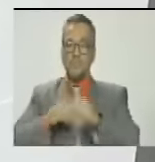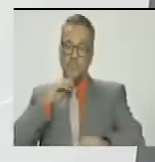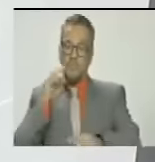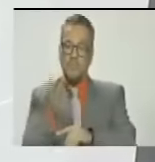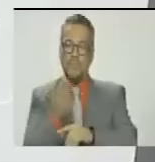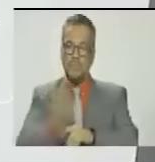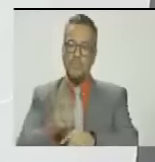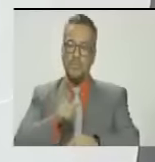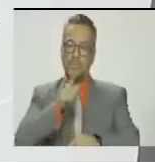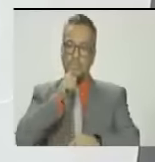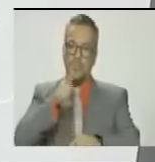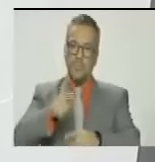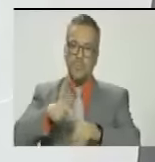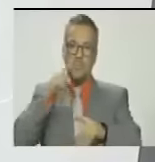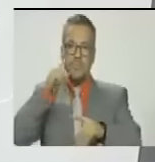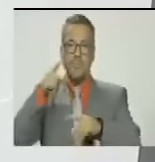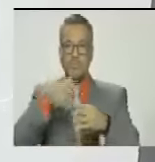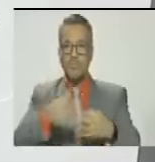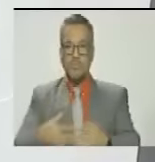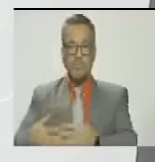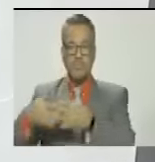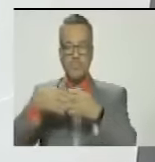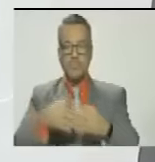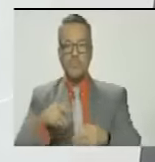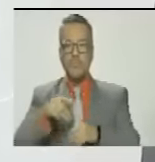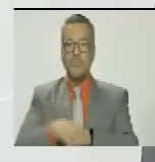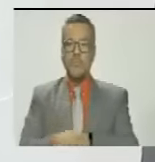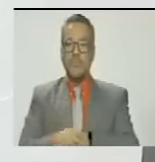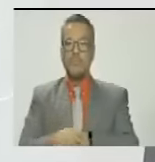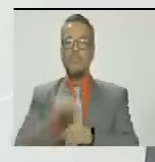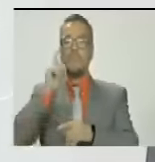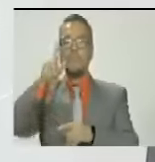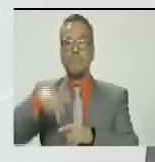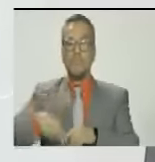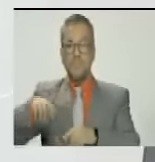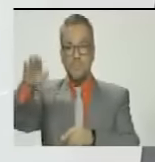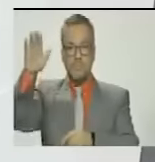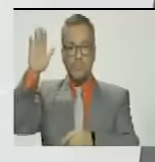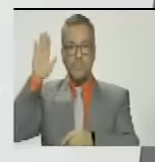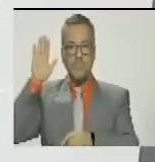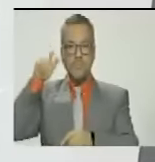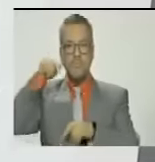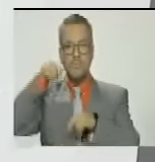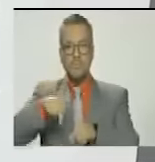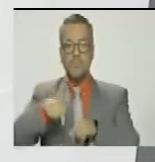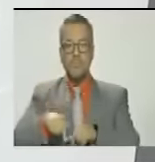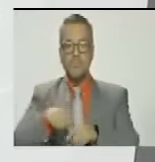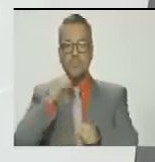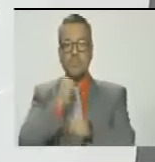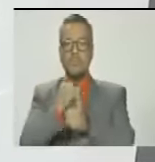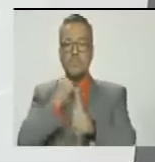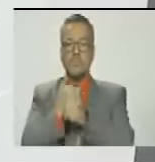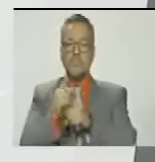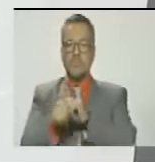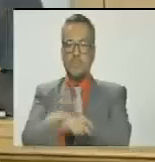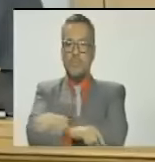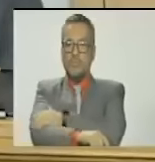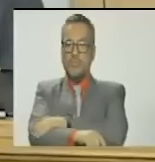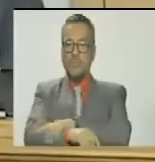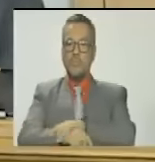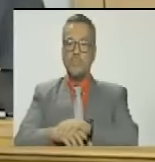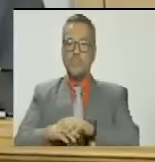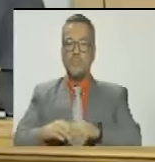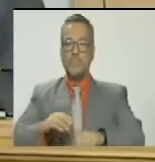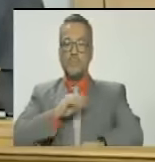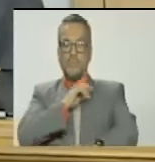agredido cruelmente por el imperialismo norteamericano. También juramos desde acá trabajar incansablemente por